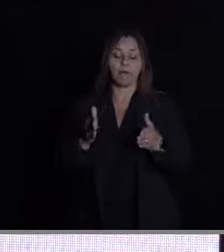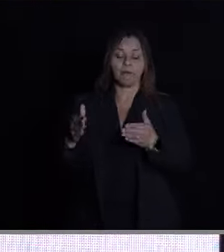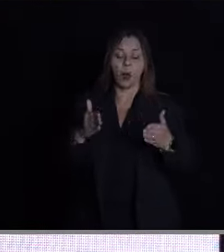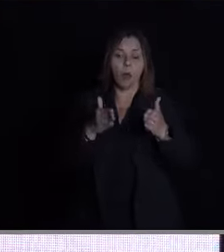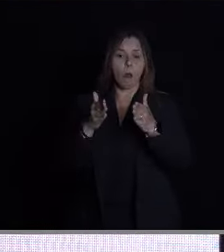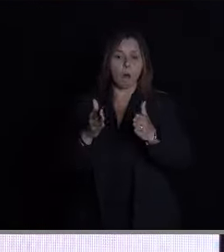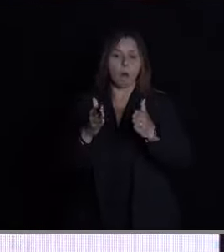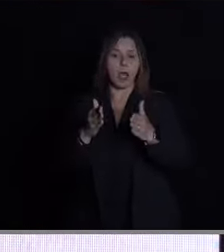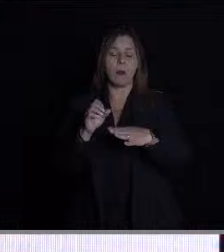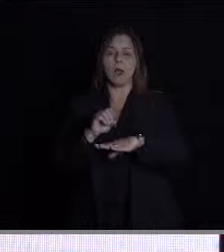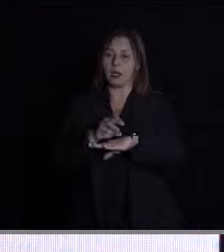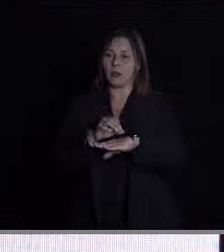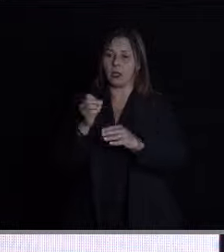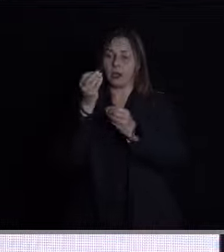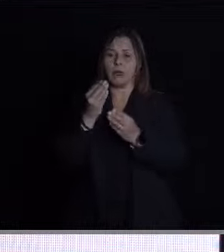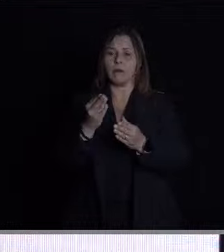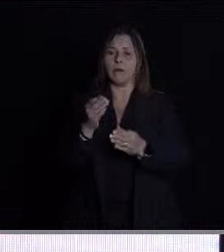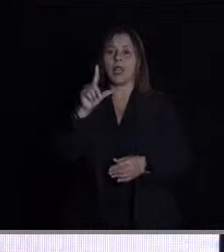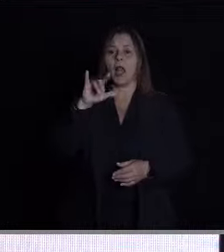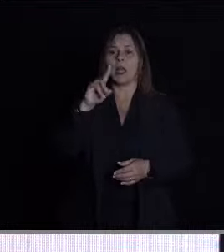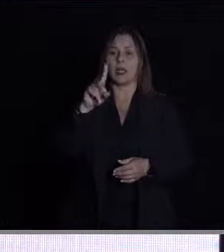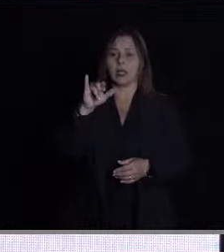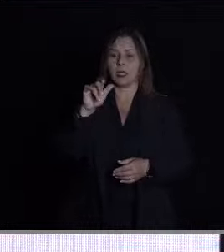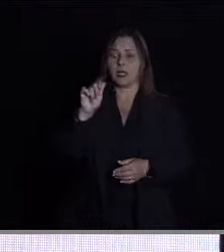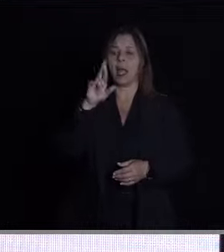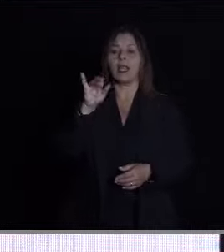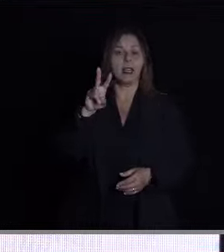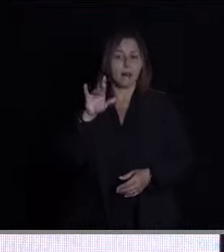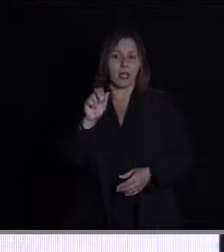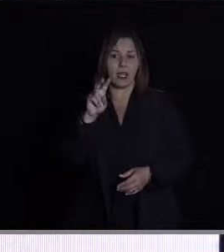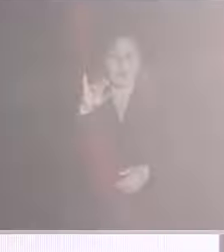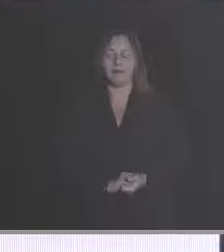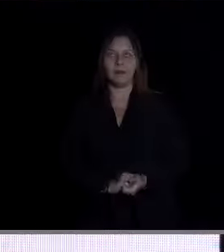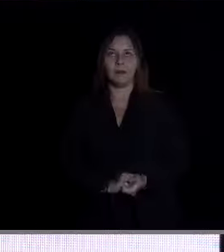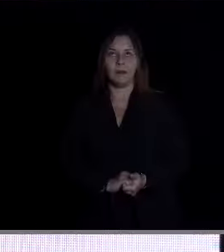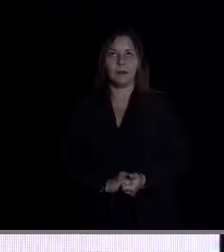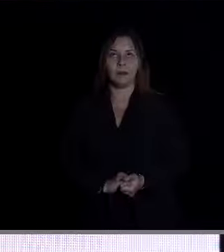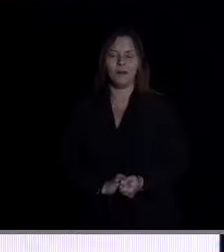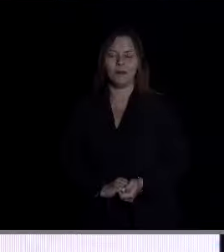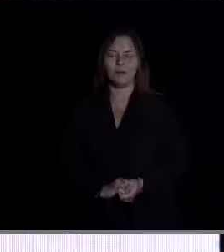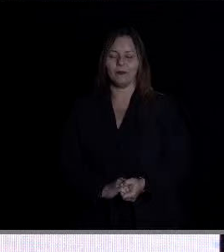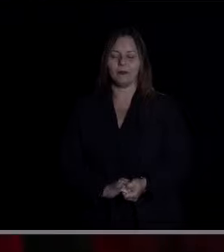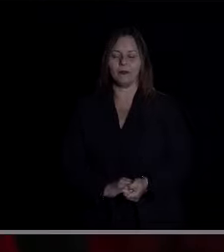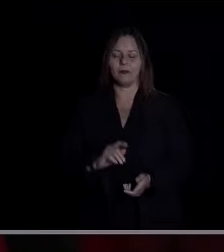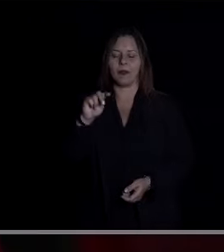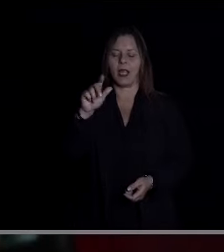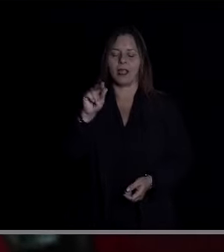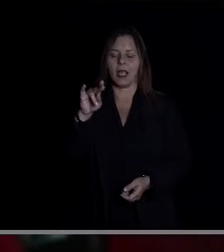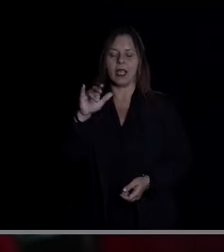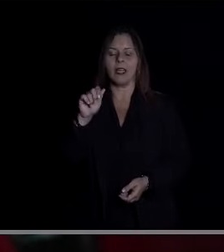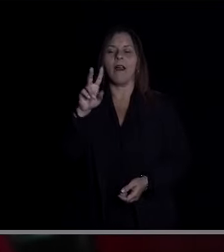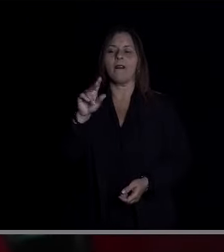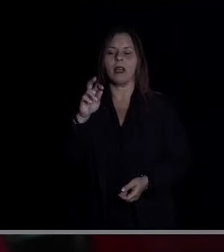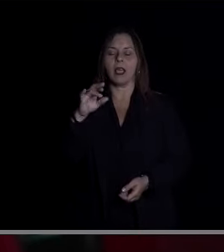en este mensaje, la señora Lidia Rivera de Nizar, vicealcaldesa de la ciudad. La señora Samia Baerga